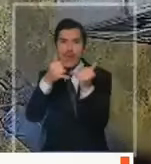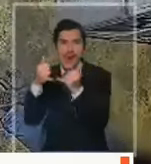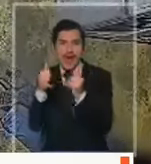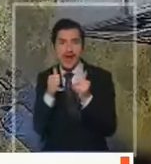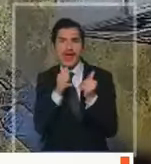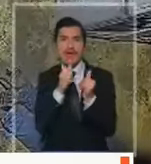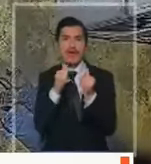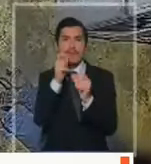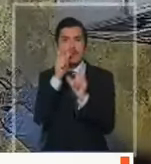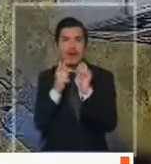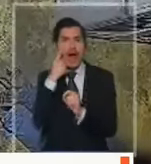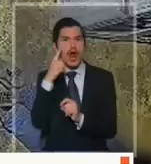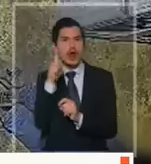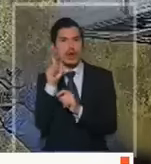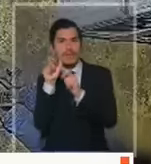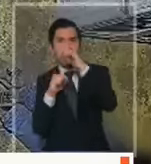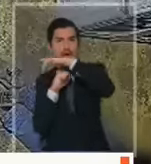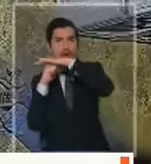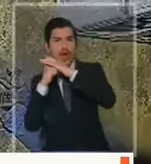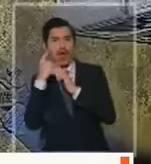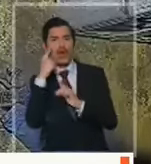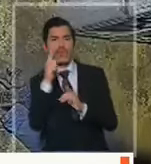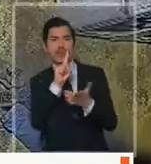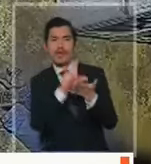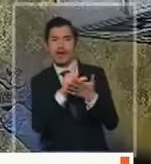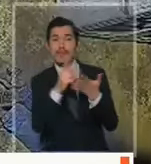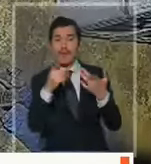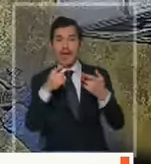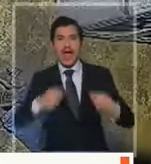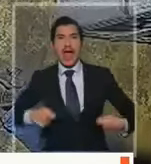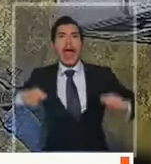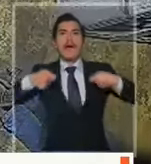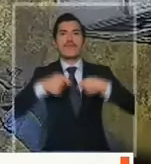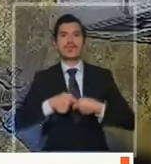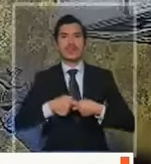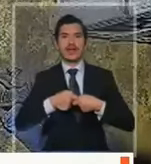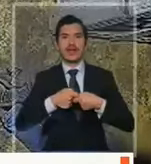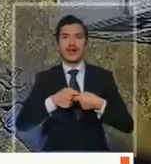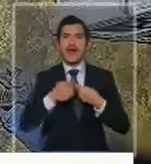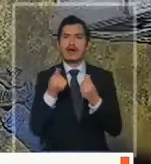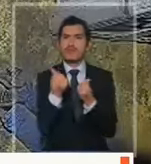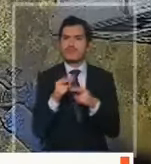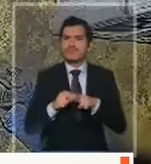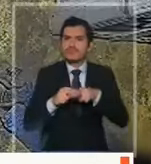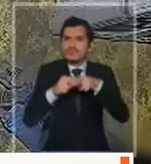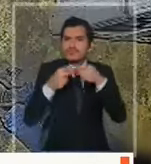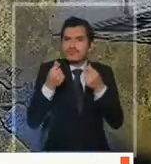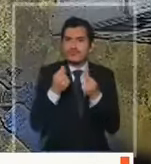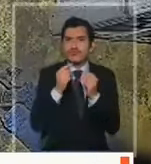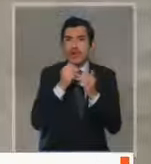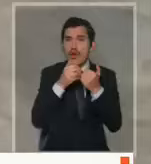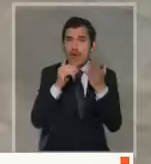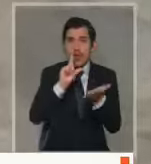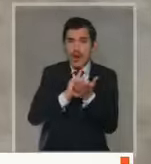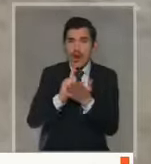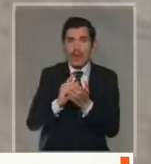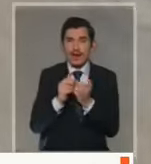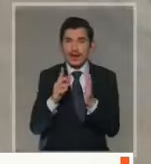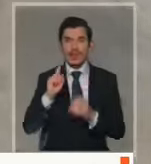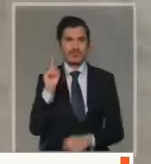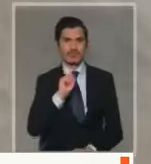poco conocidos por las autoridades. ¿Para qué? Apostar altas sumas de dinero, pero no en cualquier lugar.